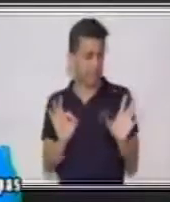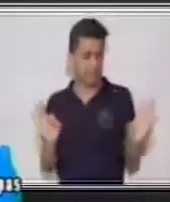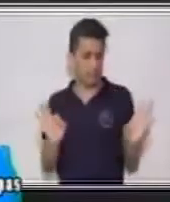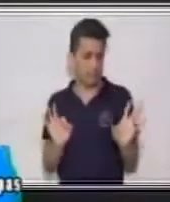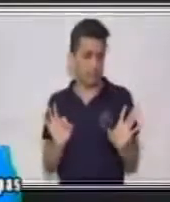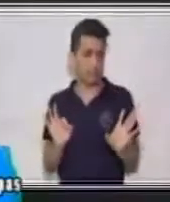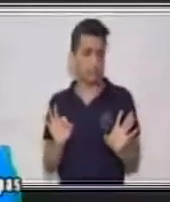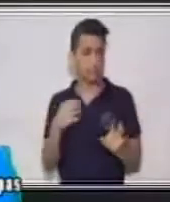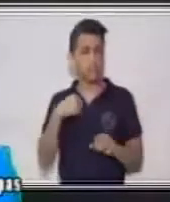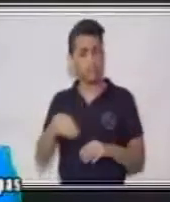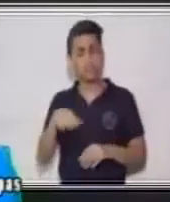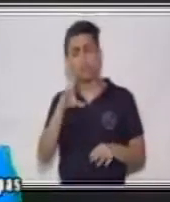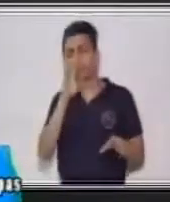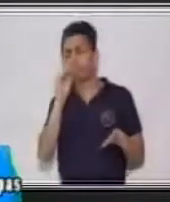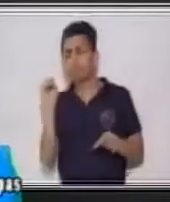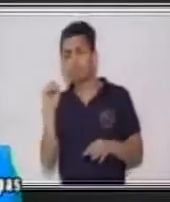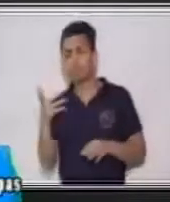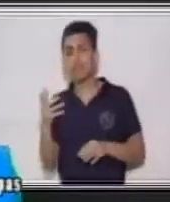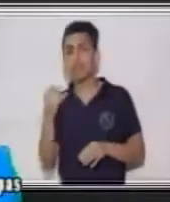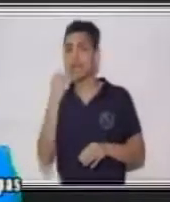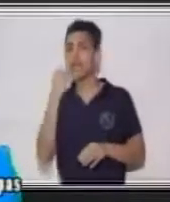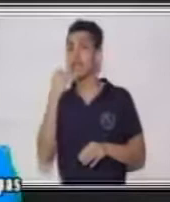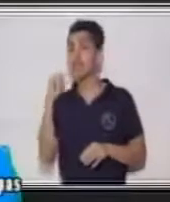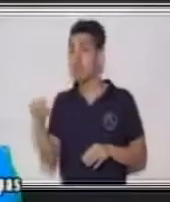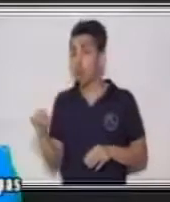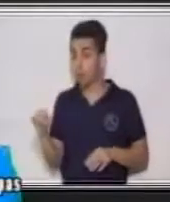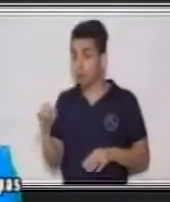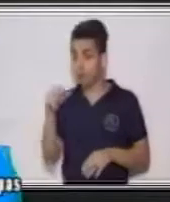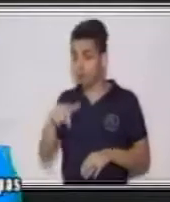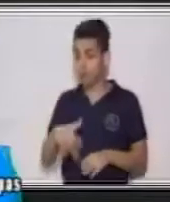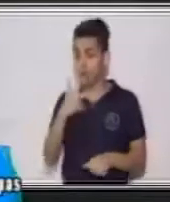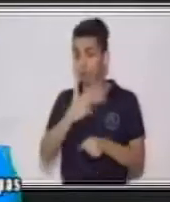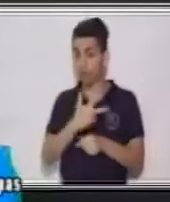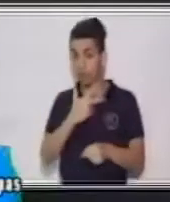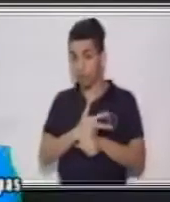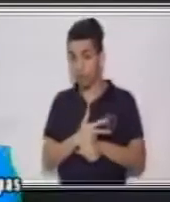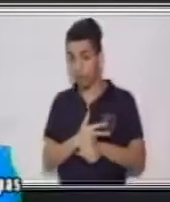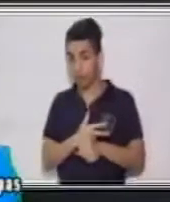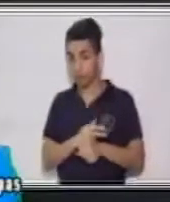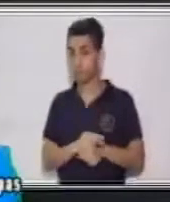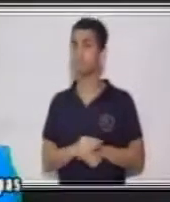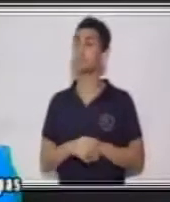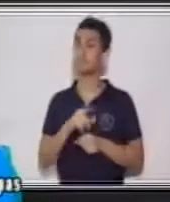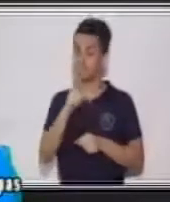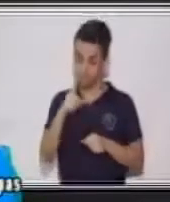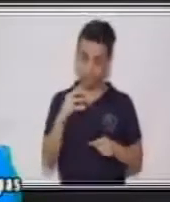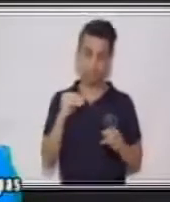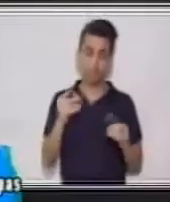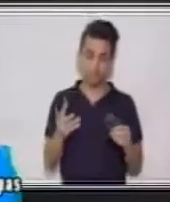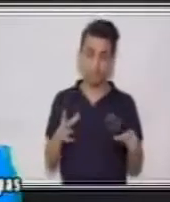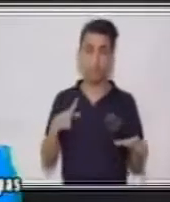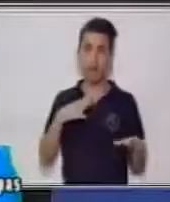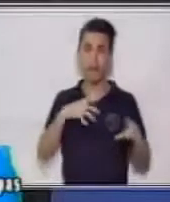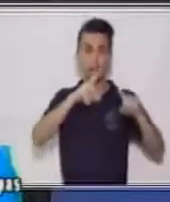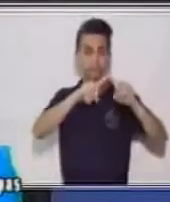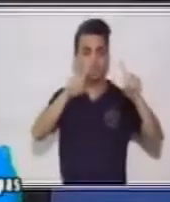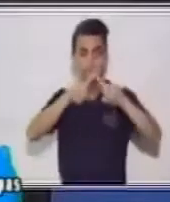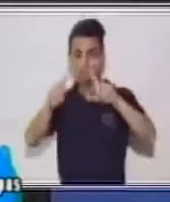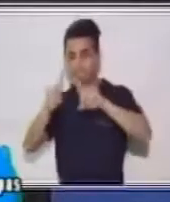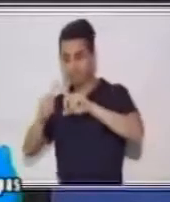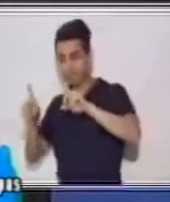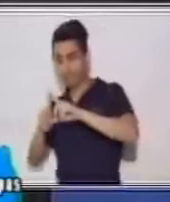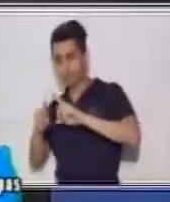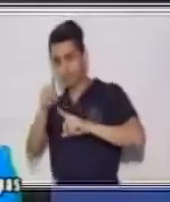Cuando nosotros hablamos sobre los idiomas de Guatemala, van a haber variantes.